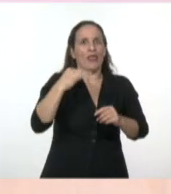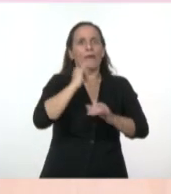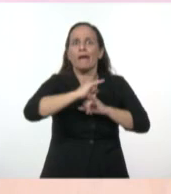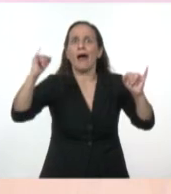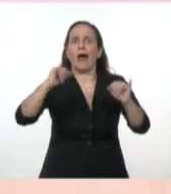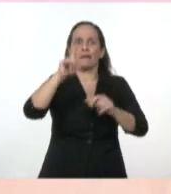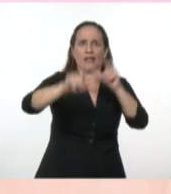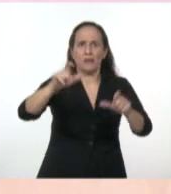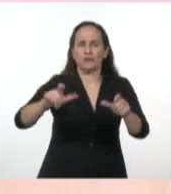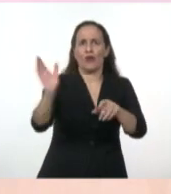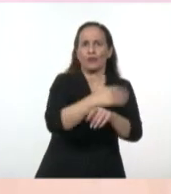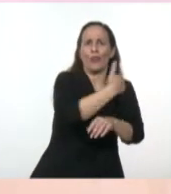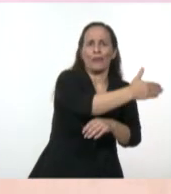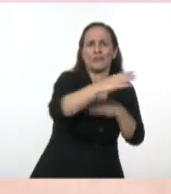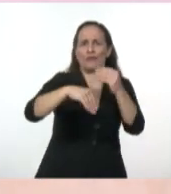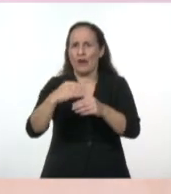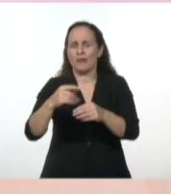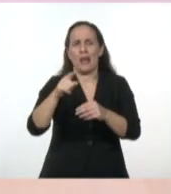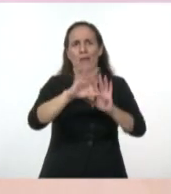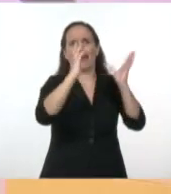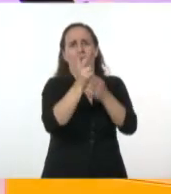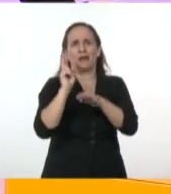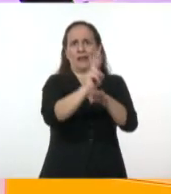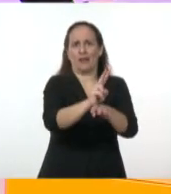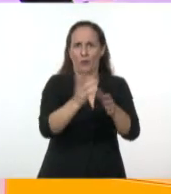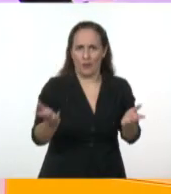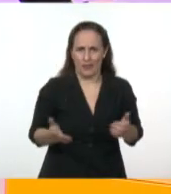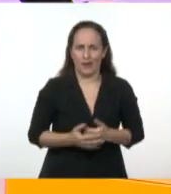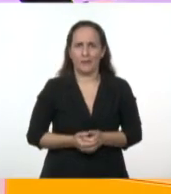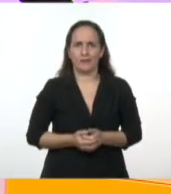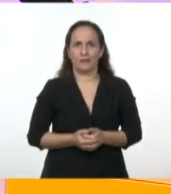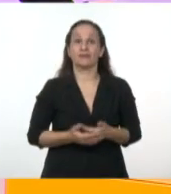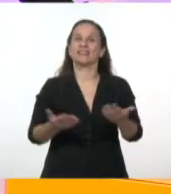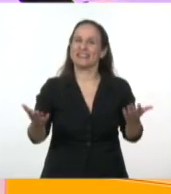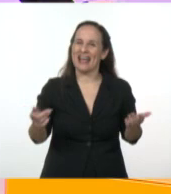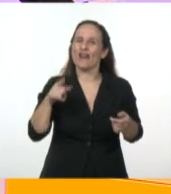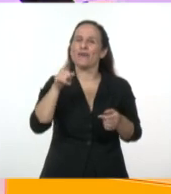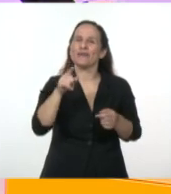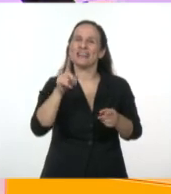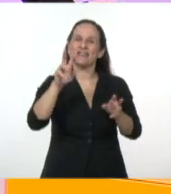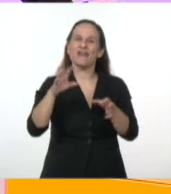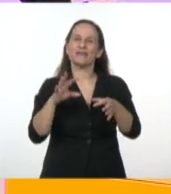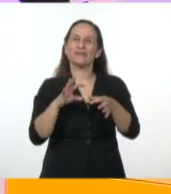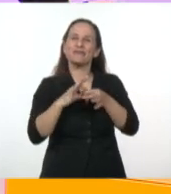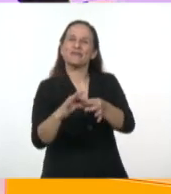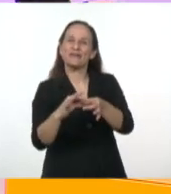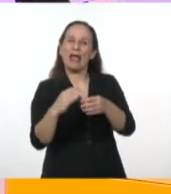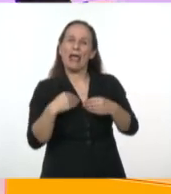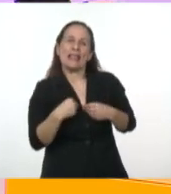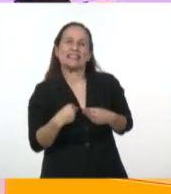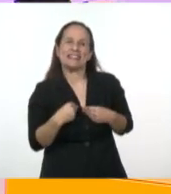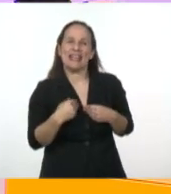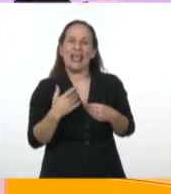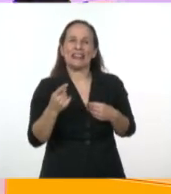cuidar todos a nuestro planeta. Entonces aparece acá este componente emotivo. Sí, de cuidar el planeta, de